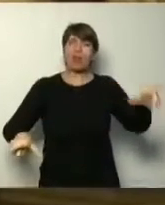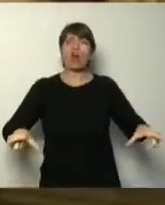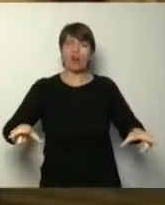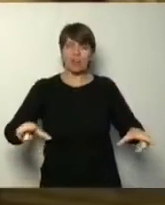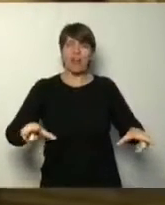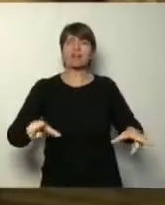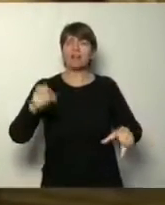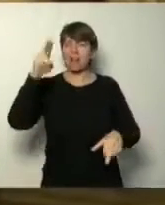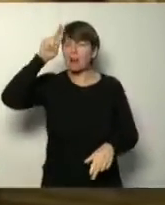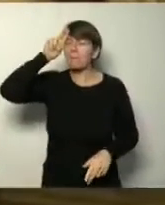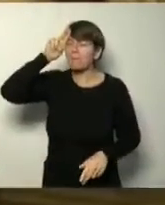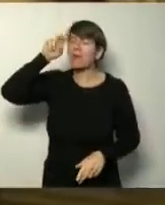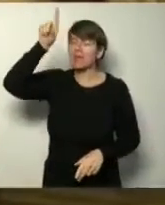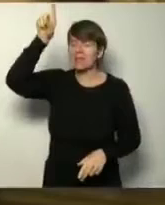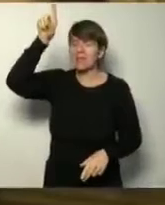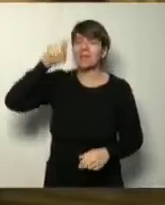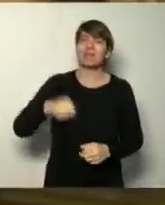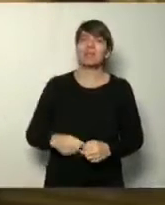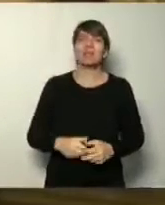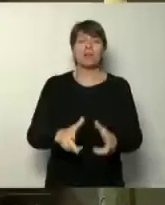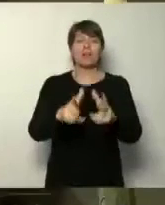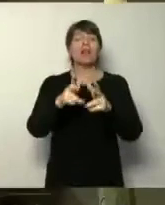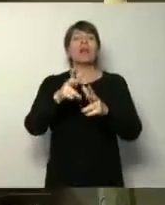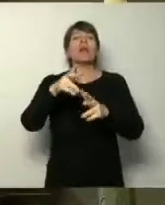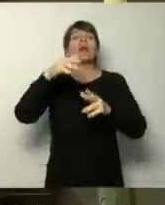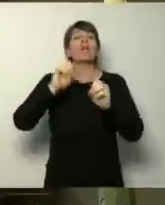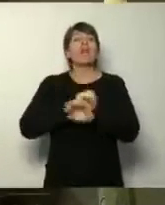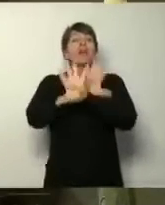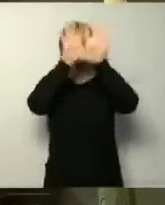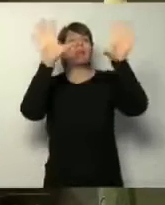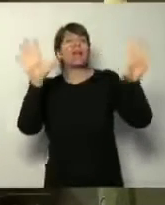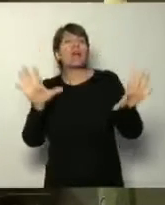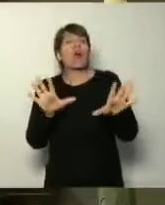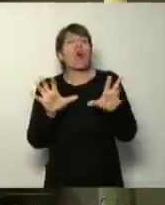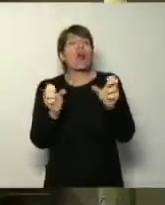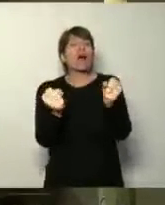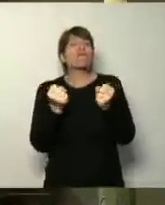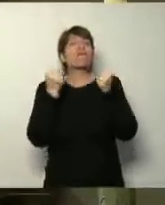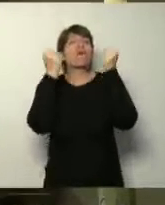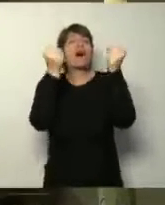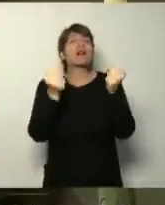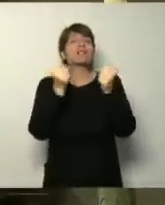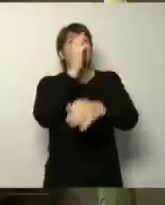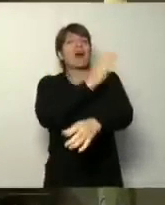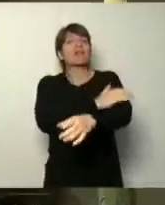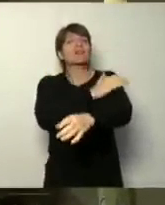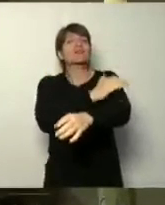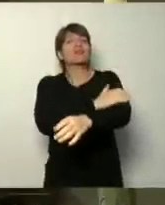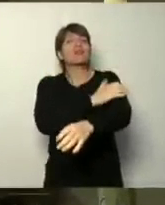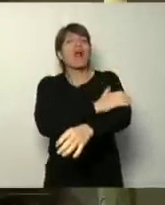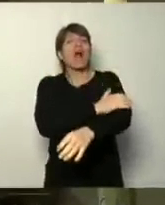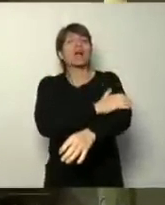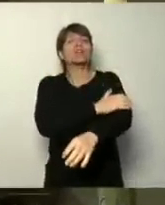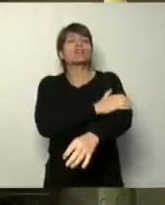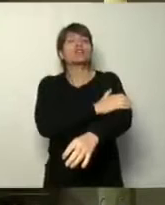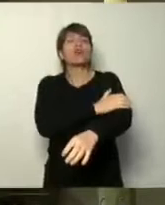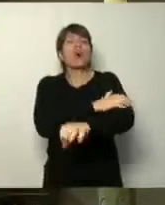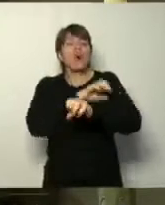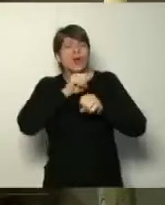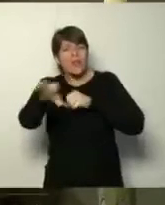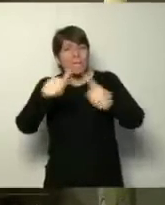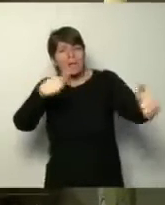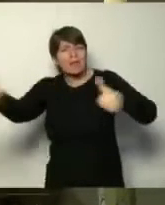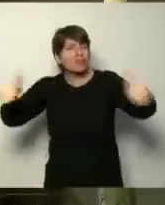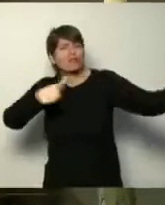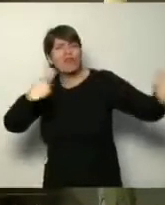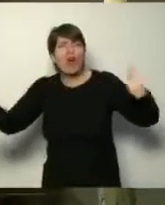le temen. Desplegó la fuerza de su brazo y